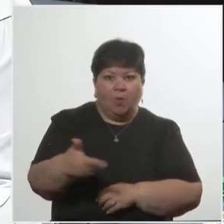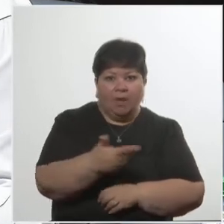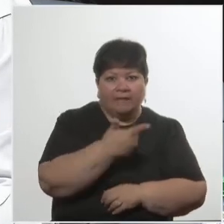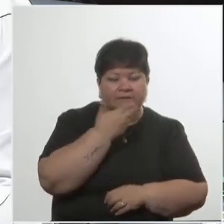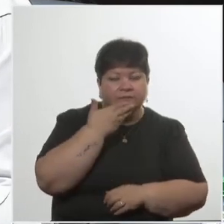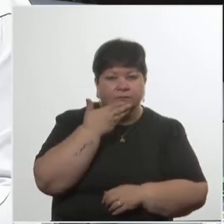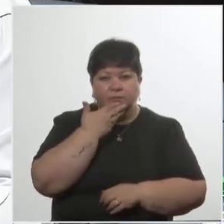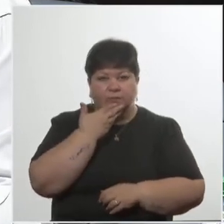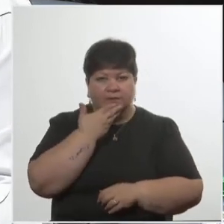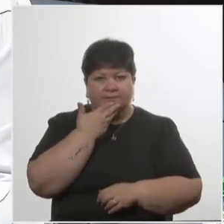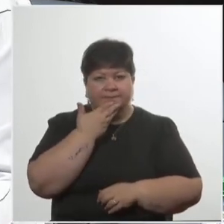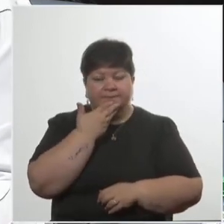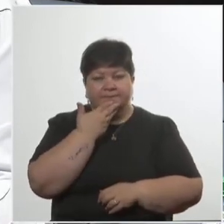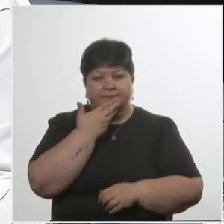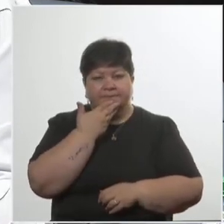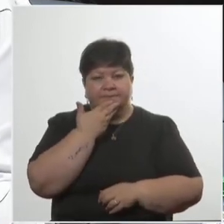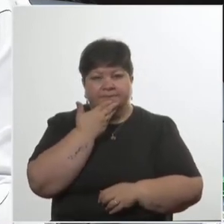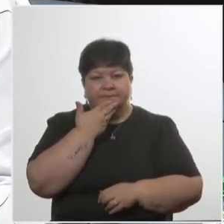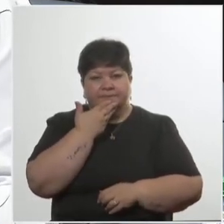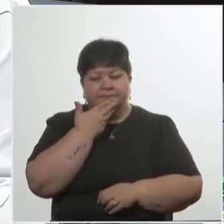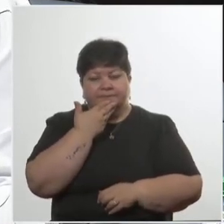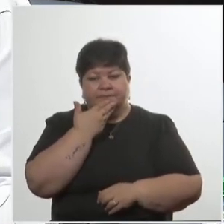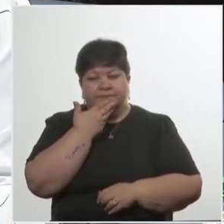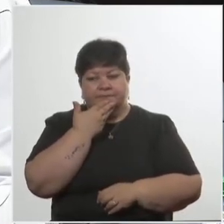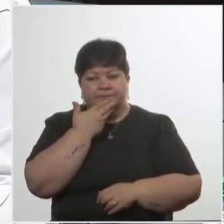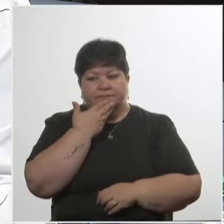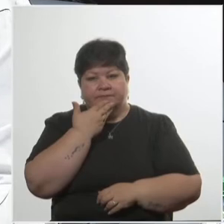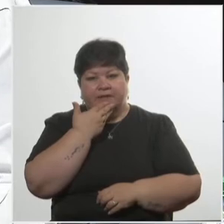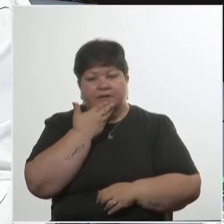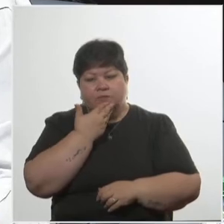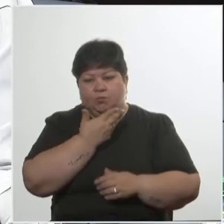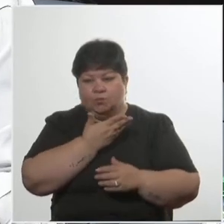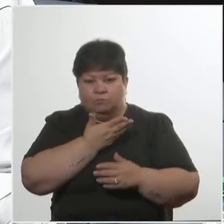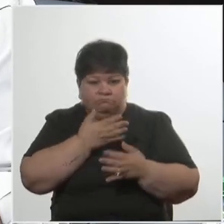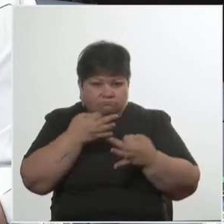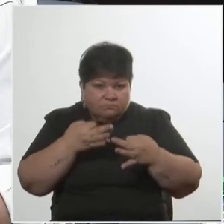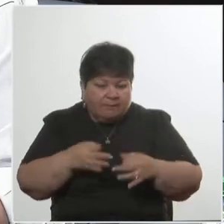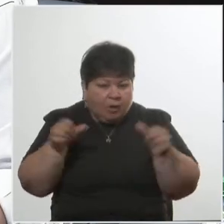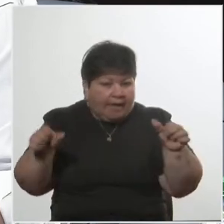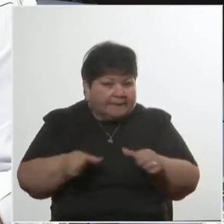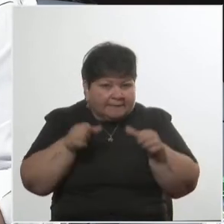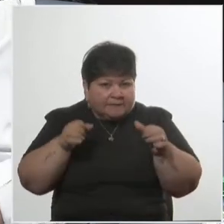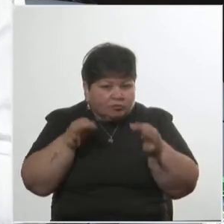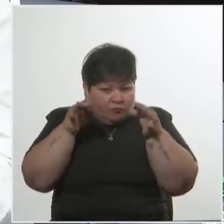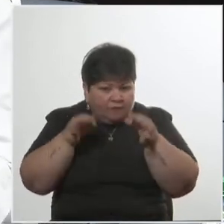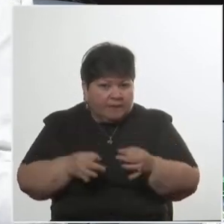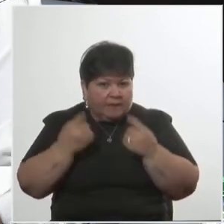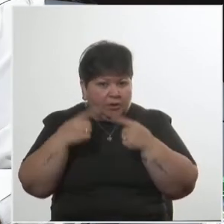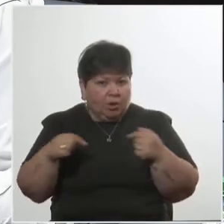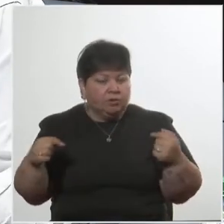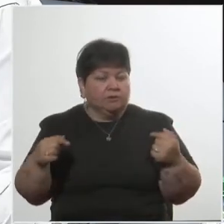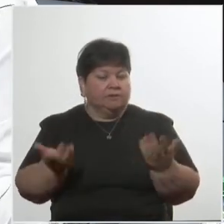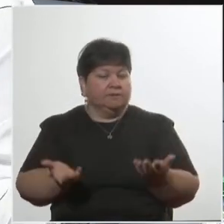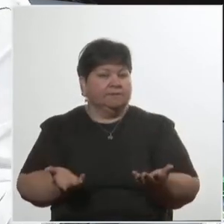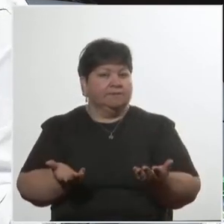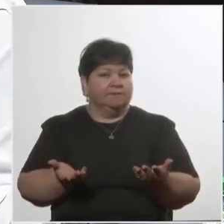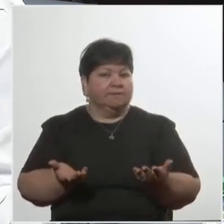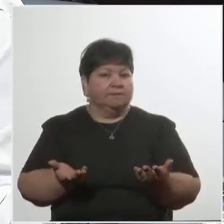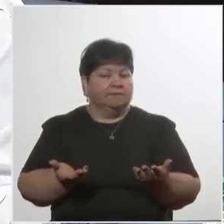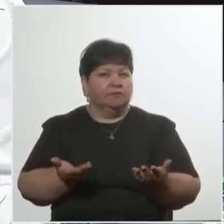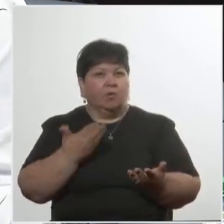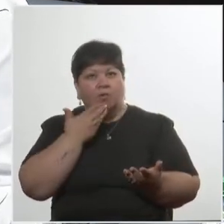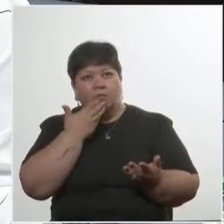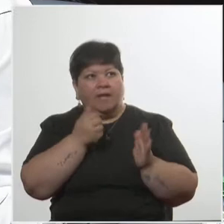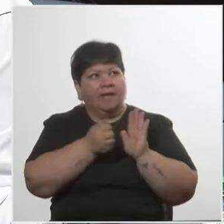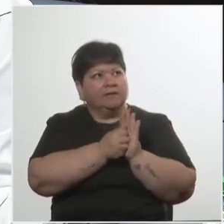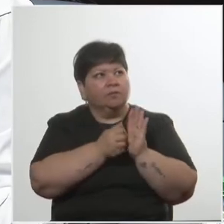de de que estamos yendo por el camino correcto yo tengo dudas si por ejemplo si el artículo seis